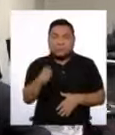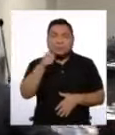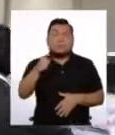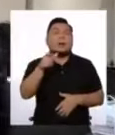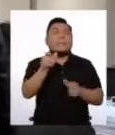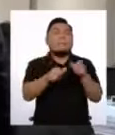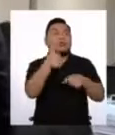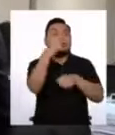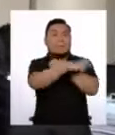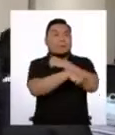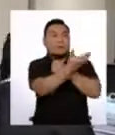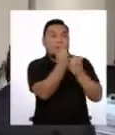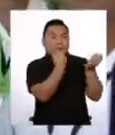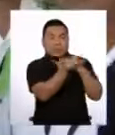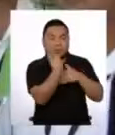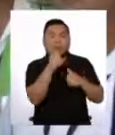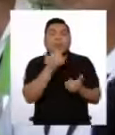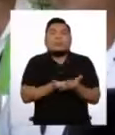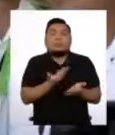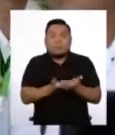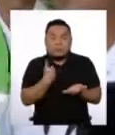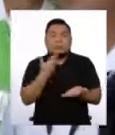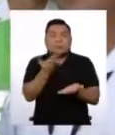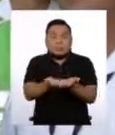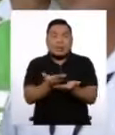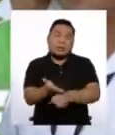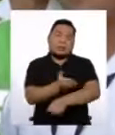extranjero sean considerados prueba anticipada.